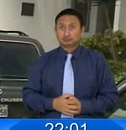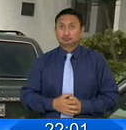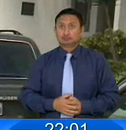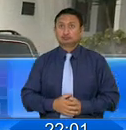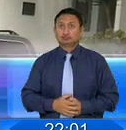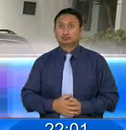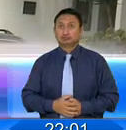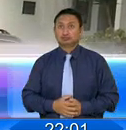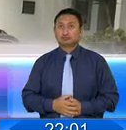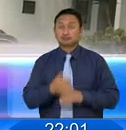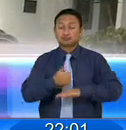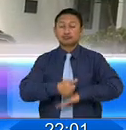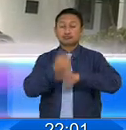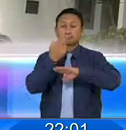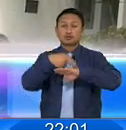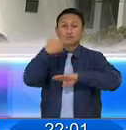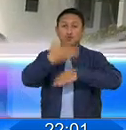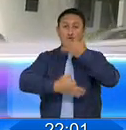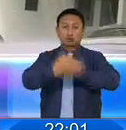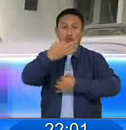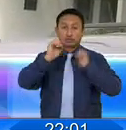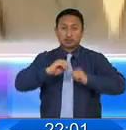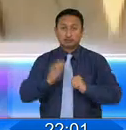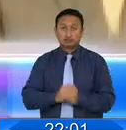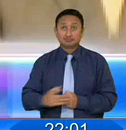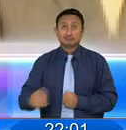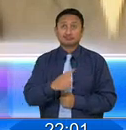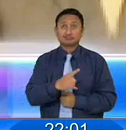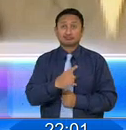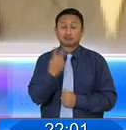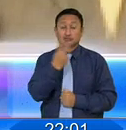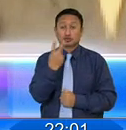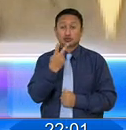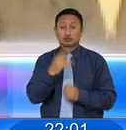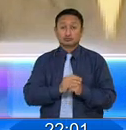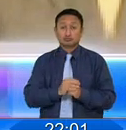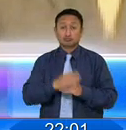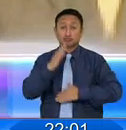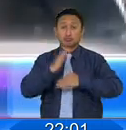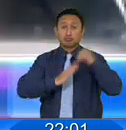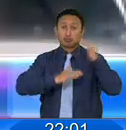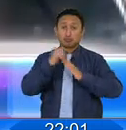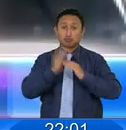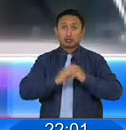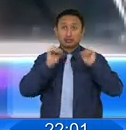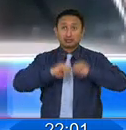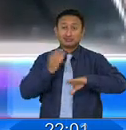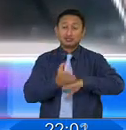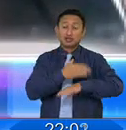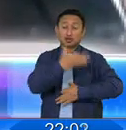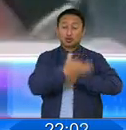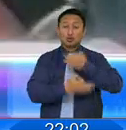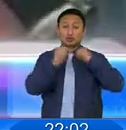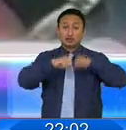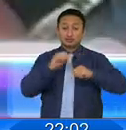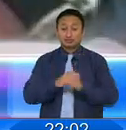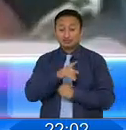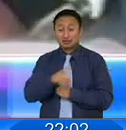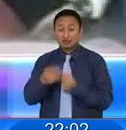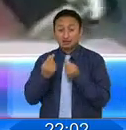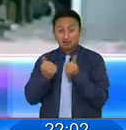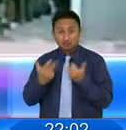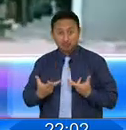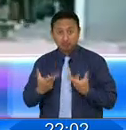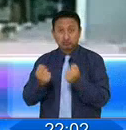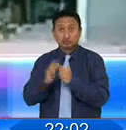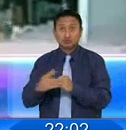La Corte Nacional de Justicia ratificó el estado de inocencia de los hermanos William y Roberto Isaías, enjuiciados por el aparente delito de peculado tras la